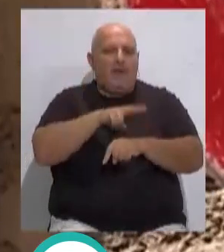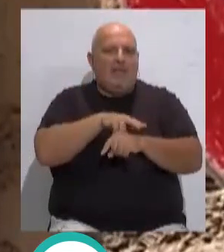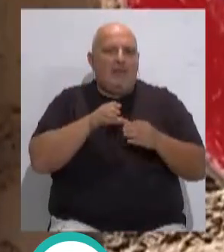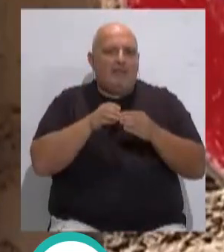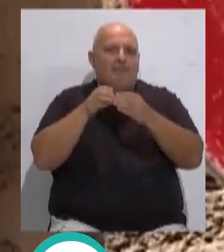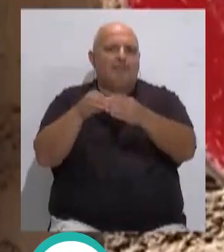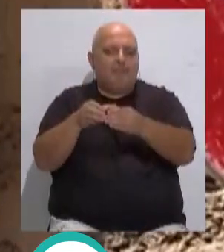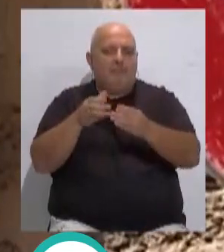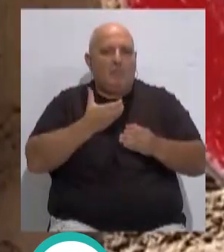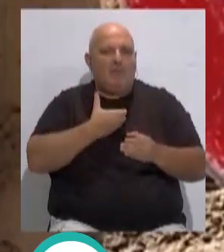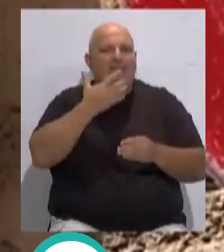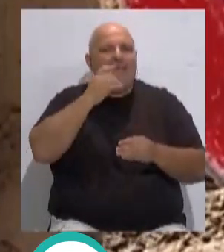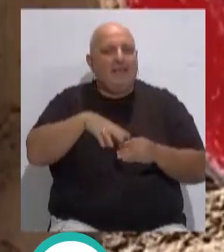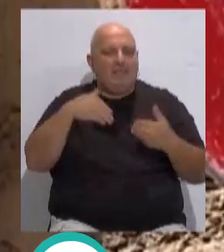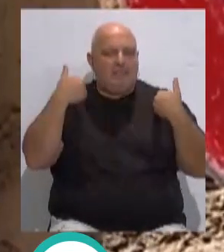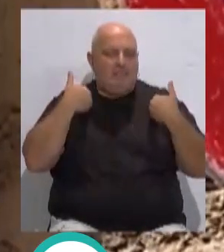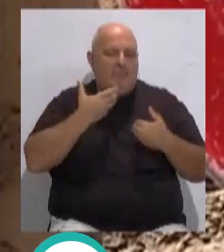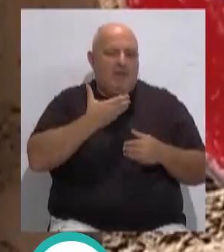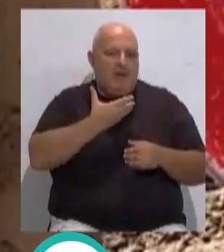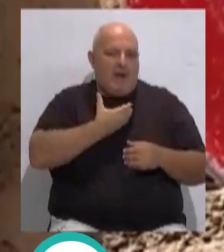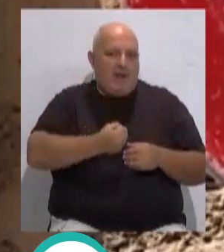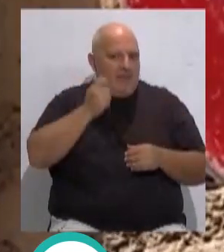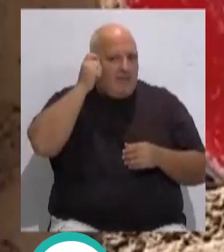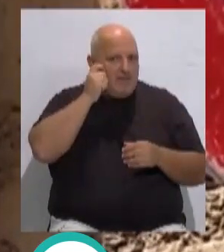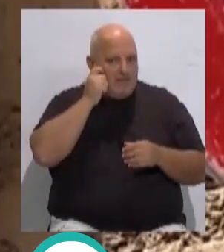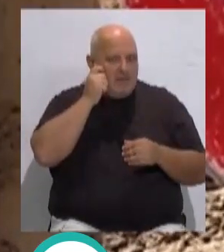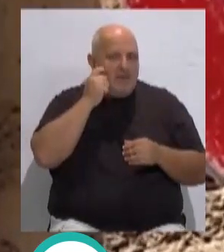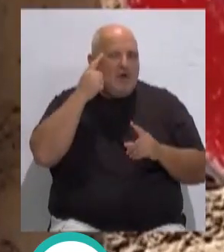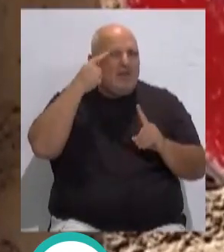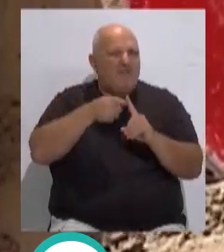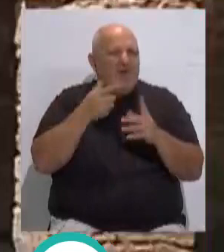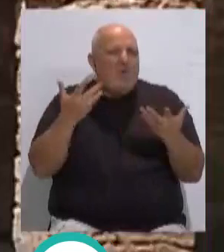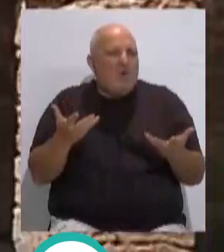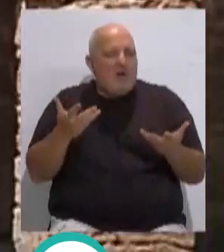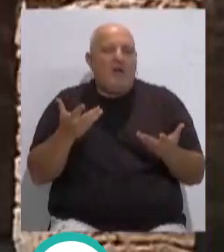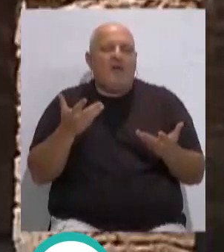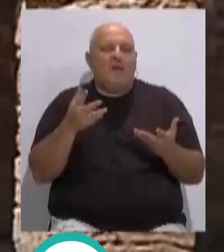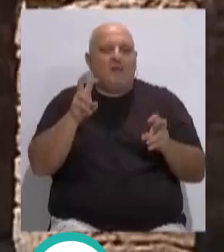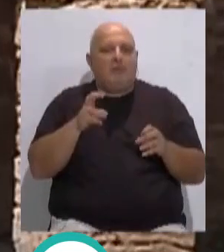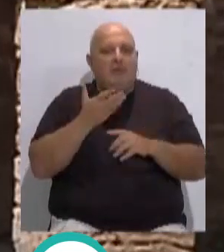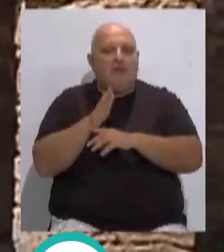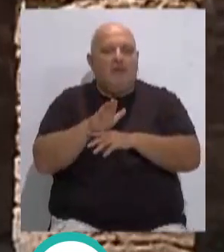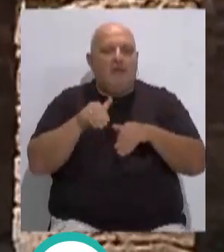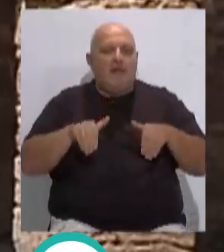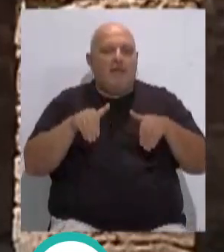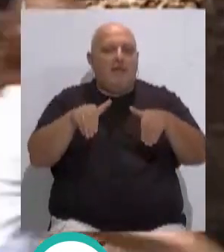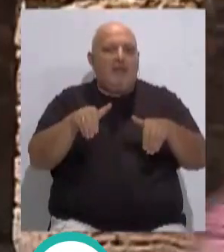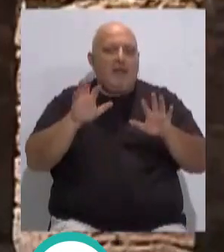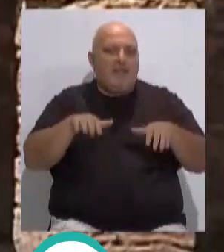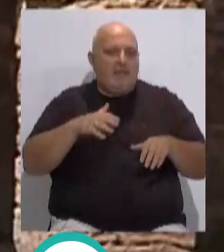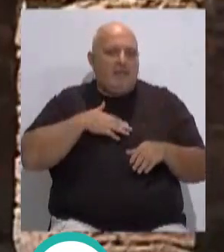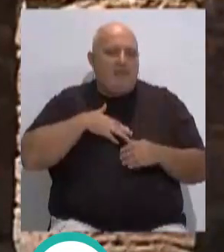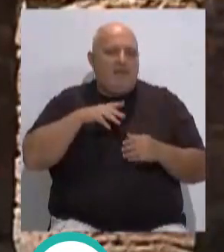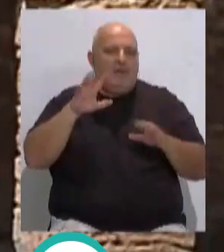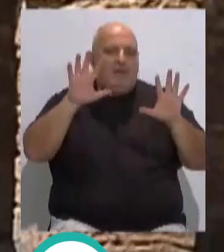delegación del Ayuntamiento encabezada por el alcalde José María González, con el objetivo de presentar oficialmente la candidatura de Cádiz como sede